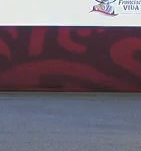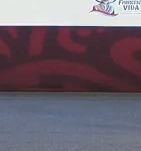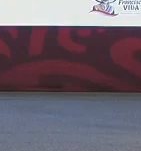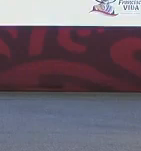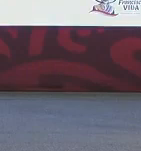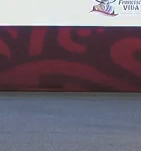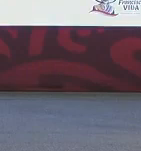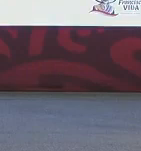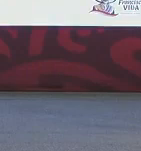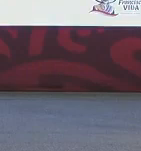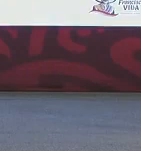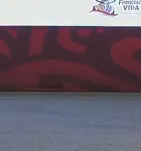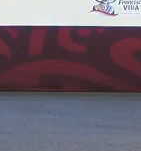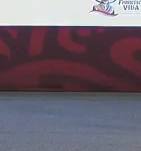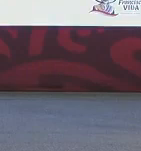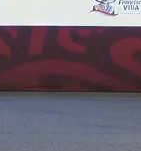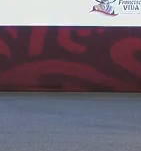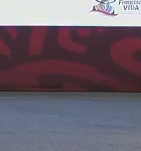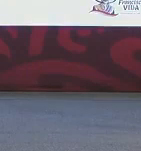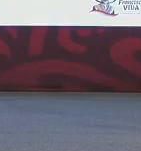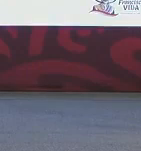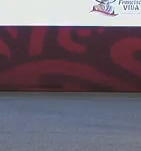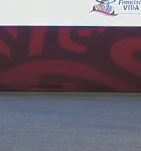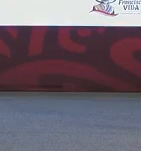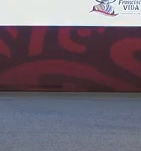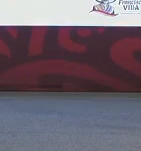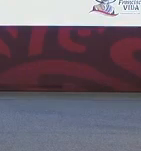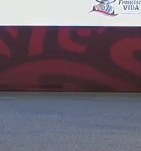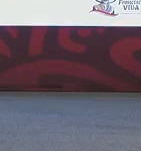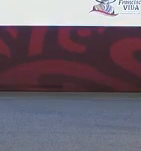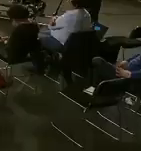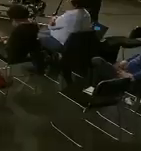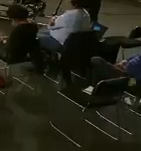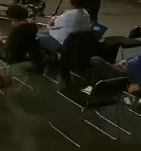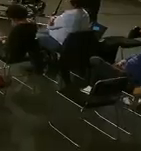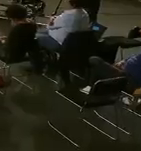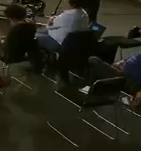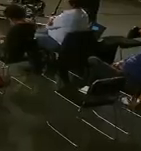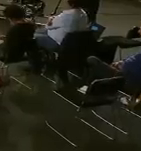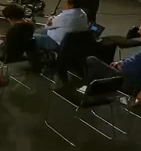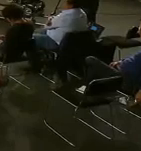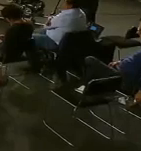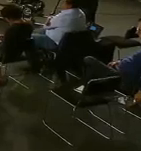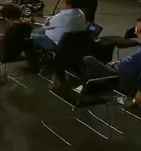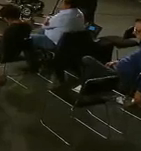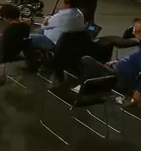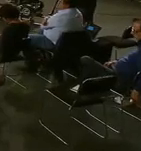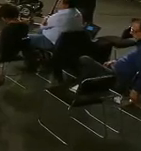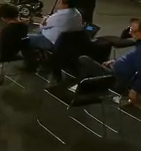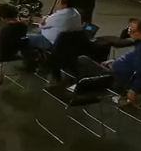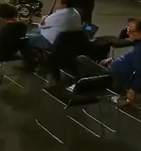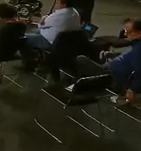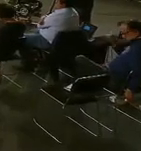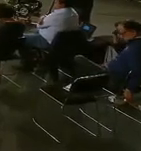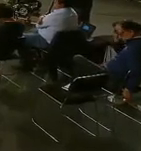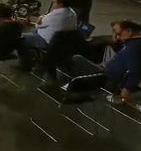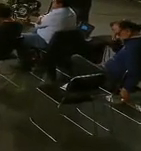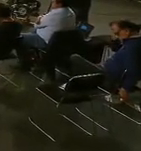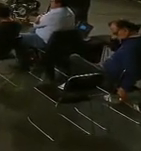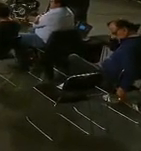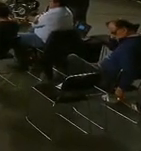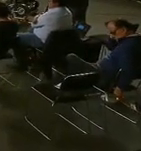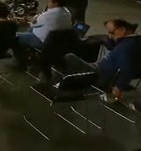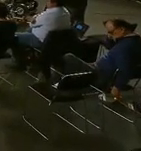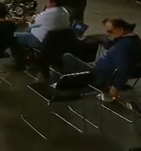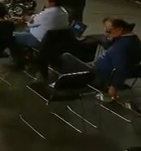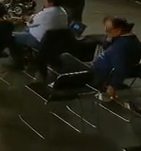pues ya está todo, me siento, ¿no? Este es un constante caminar y repensar. Eso no existía antes. Por cierto,